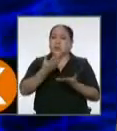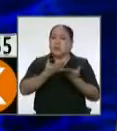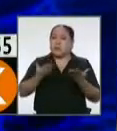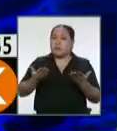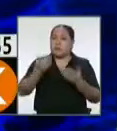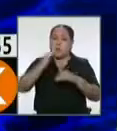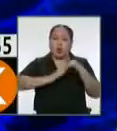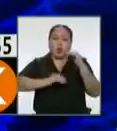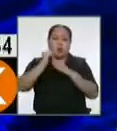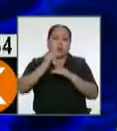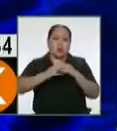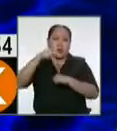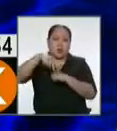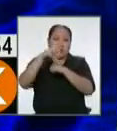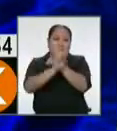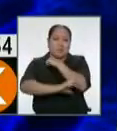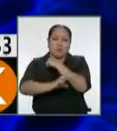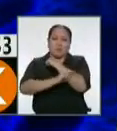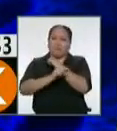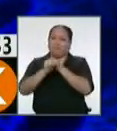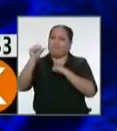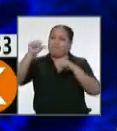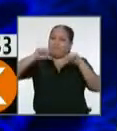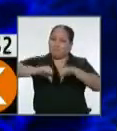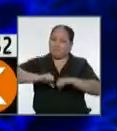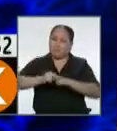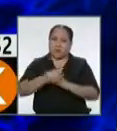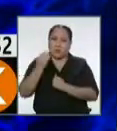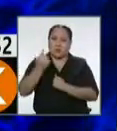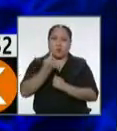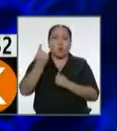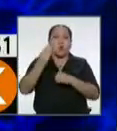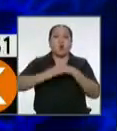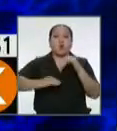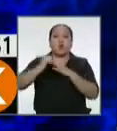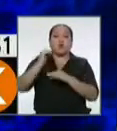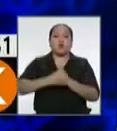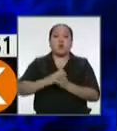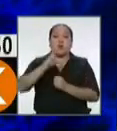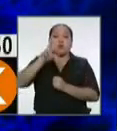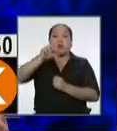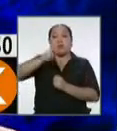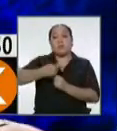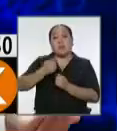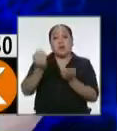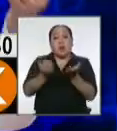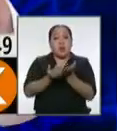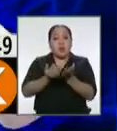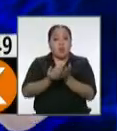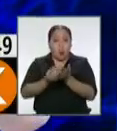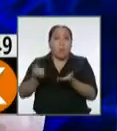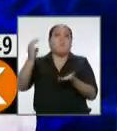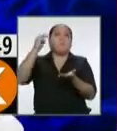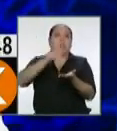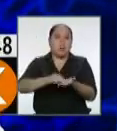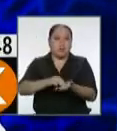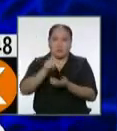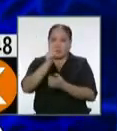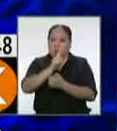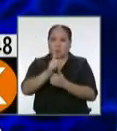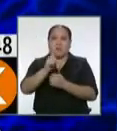de una manera mucho más natural, ¿no? Sí, pese a que varios análisis previos decían que se iba a